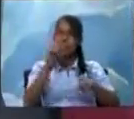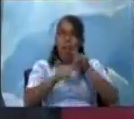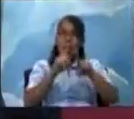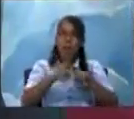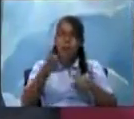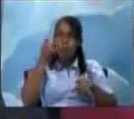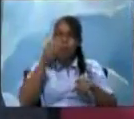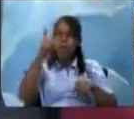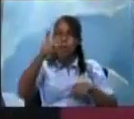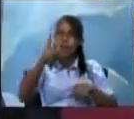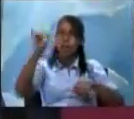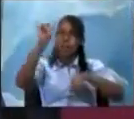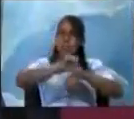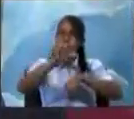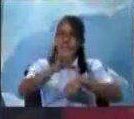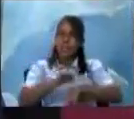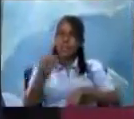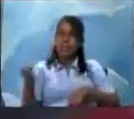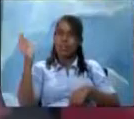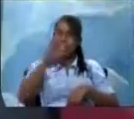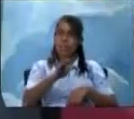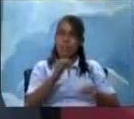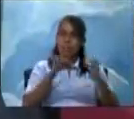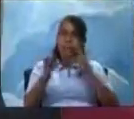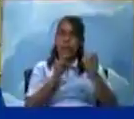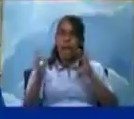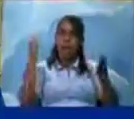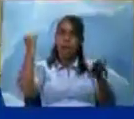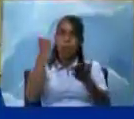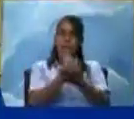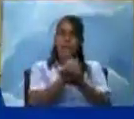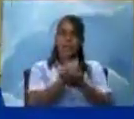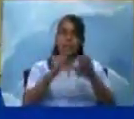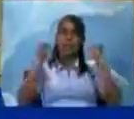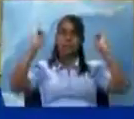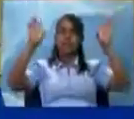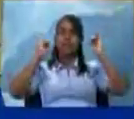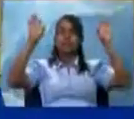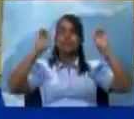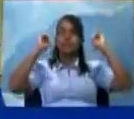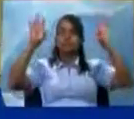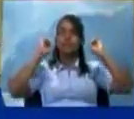novio a buscar a su novia, a los que estén preparados.